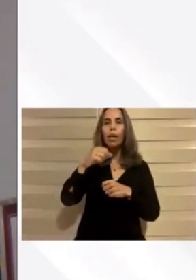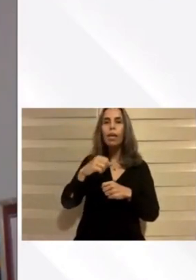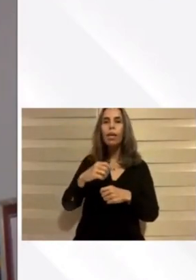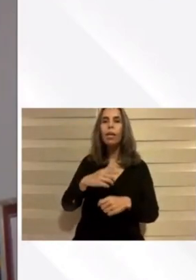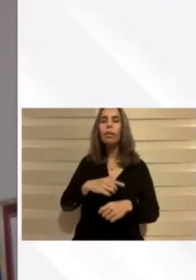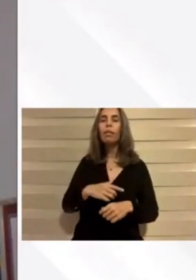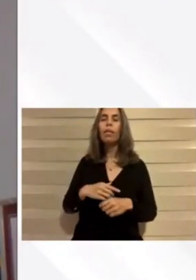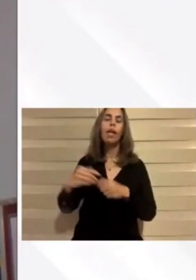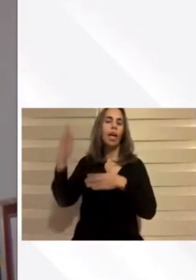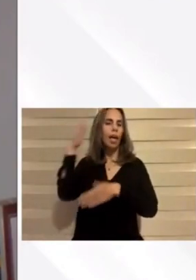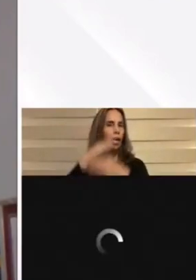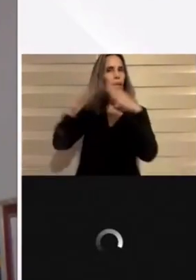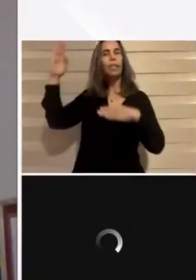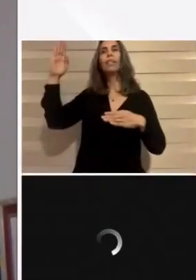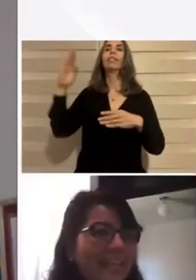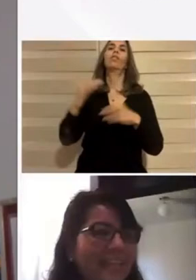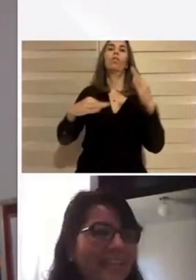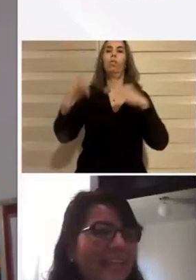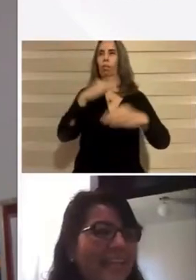con muchísimo interés.